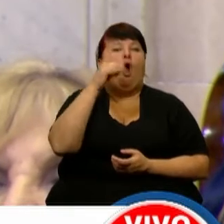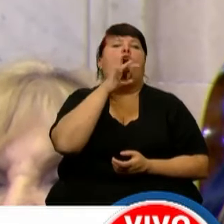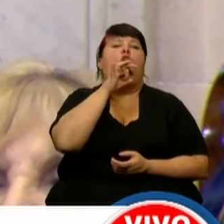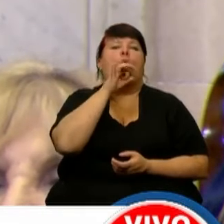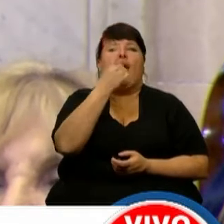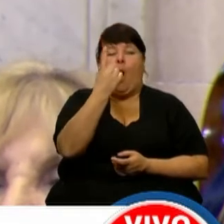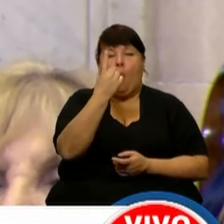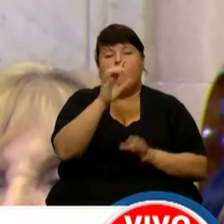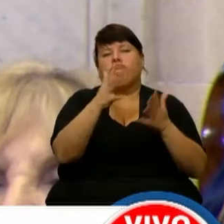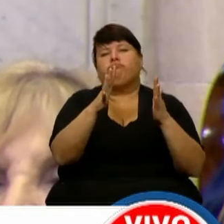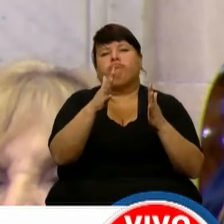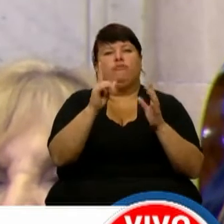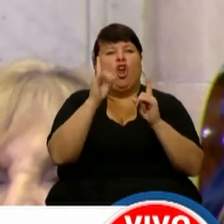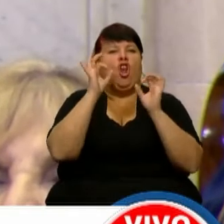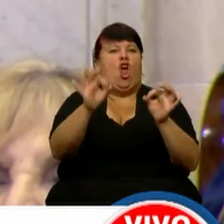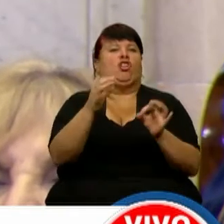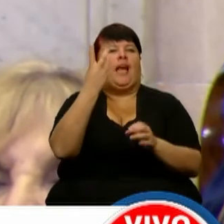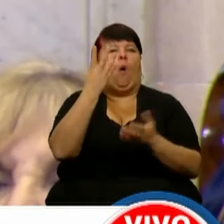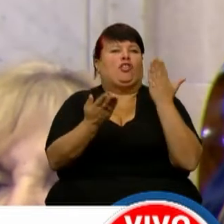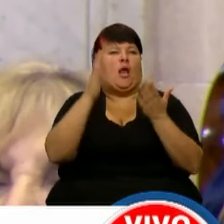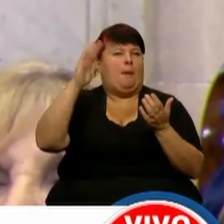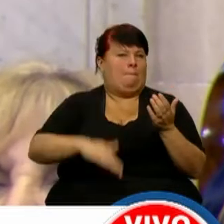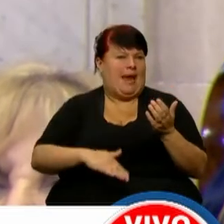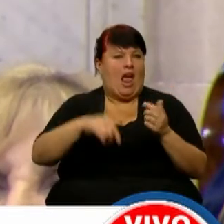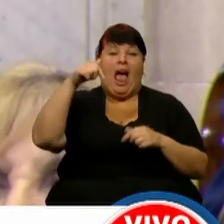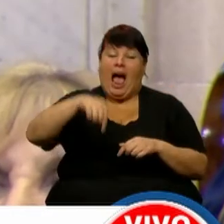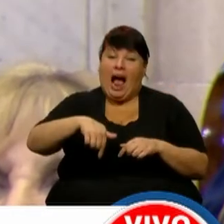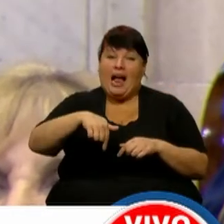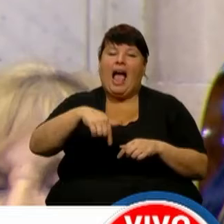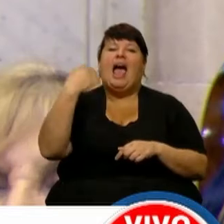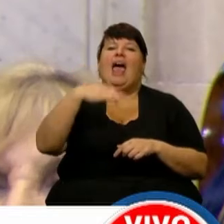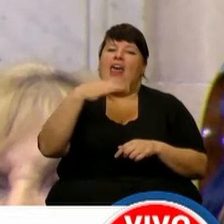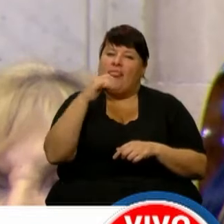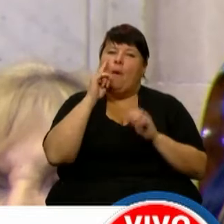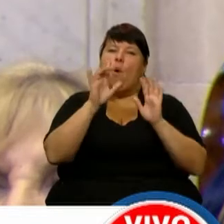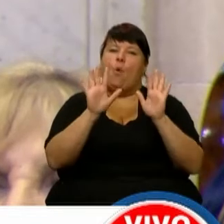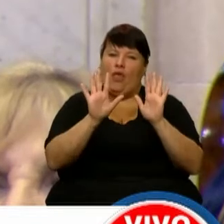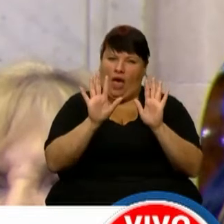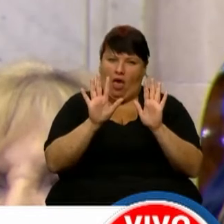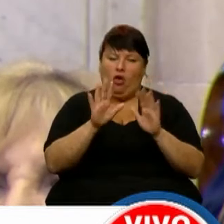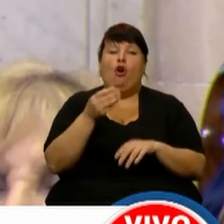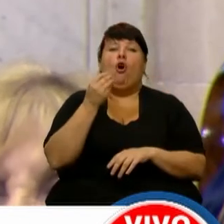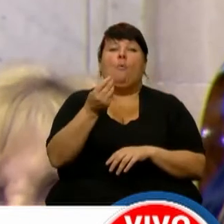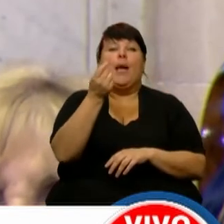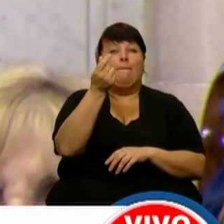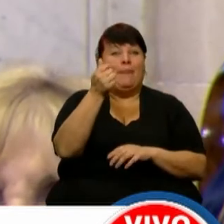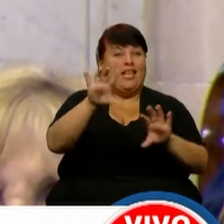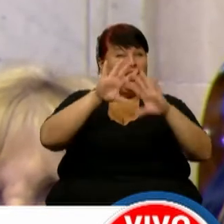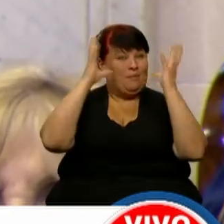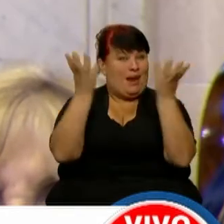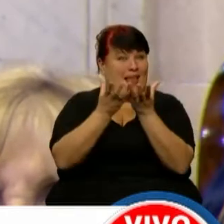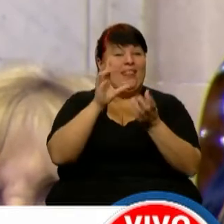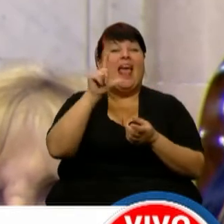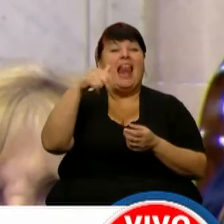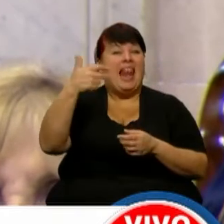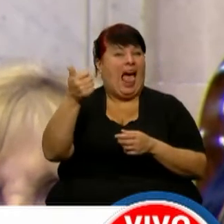oveja promedio, entre que no llega a los 4 kilos de lana. Silencio, y acá hay que tener mucho cuidado, porque el precio internacional del valor